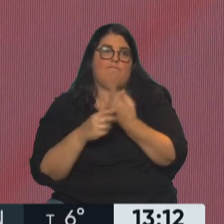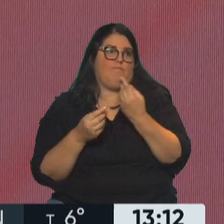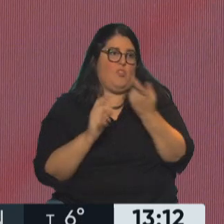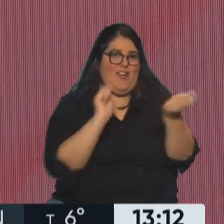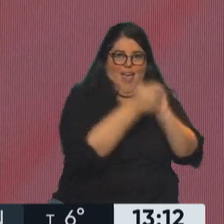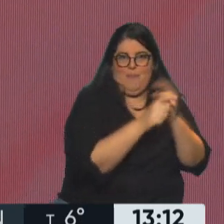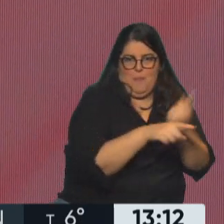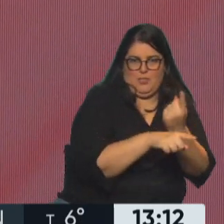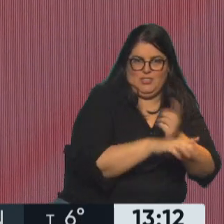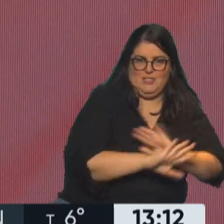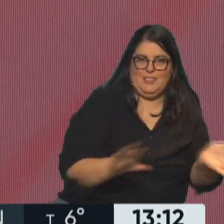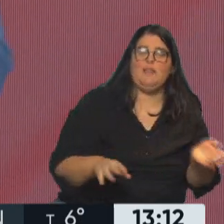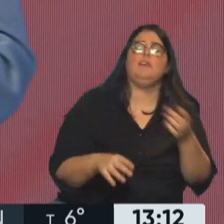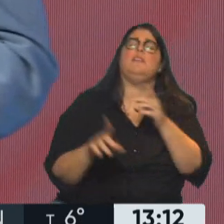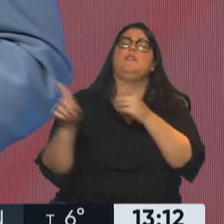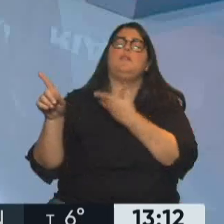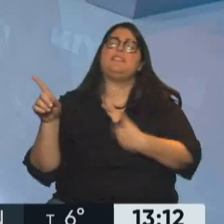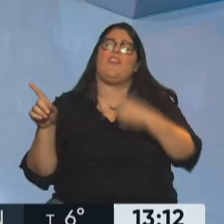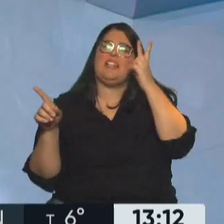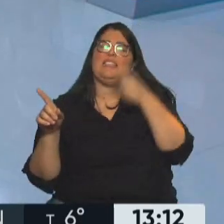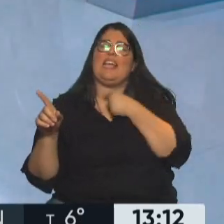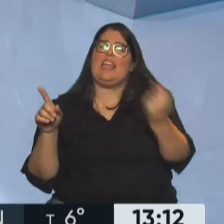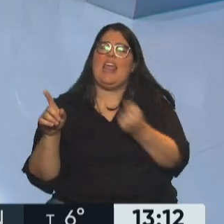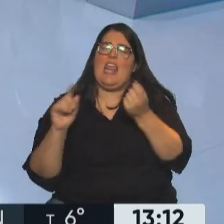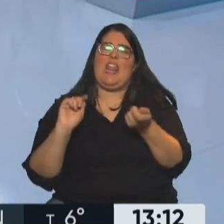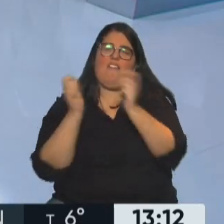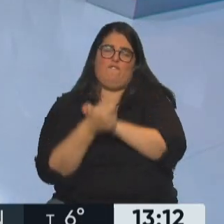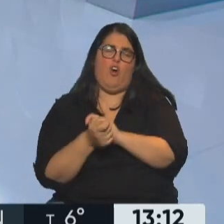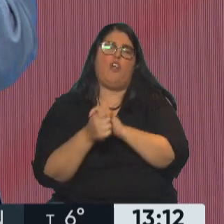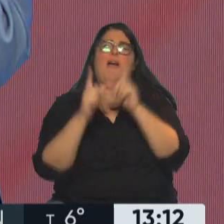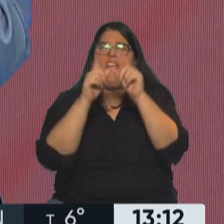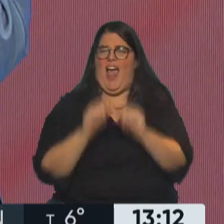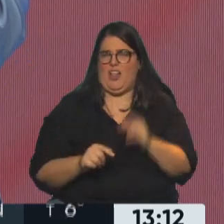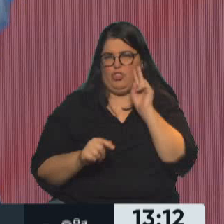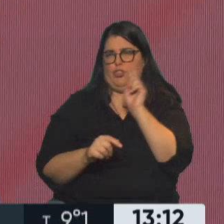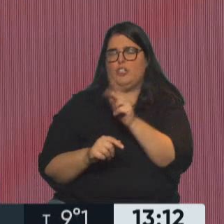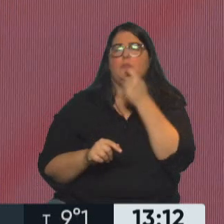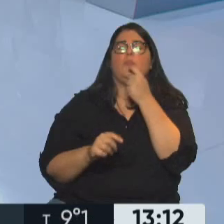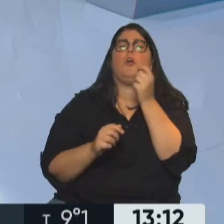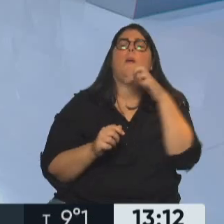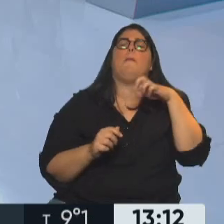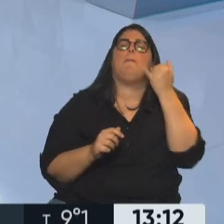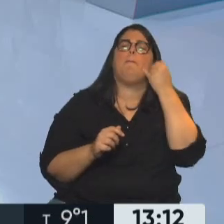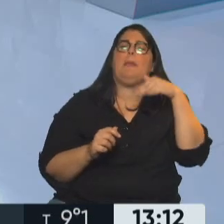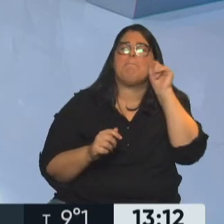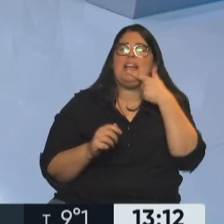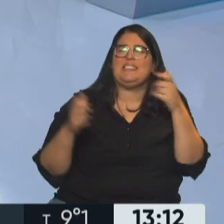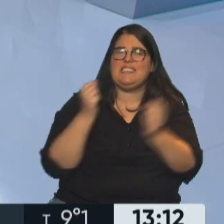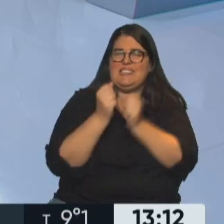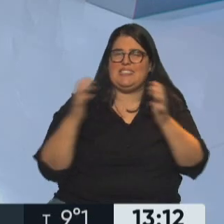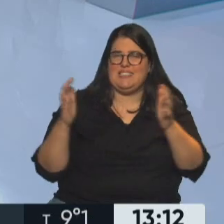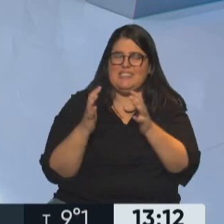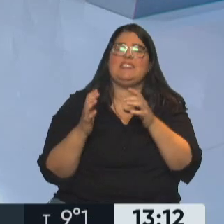la reforma que pretende el presidente de Chile. Seguimos avanzando con más datos. Aumento de productividad de las pymes, un dato fundamental y